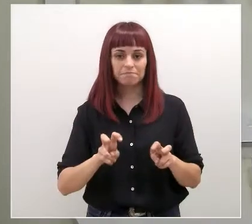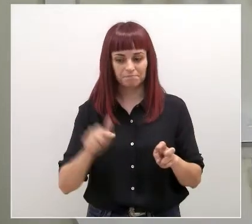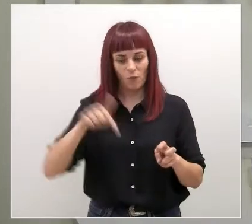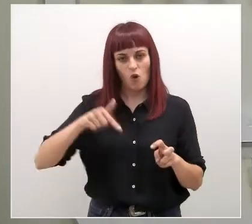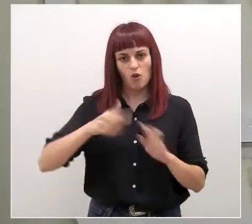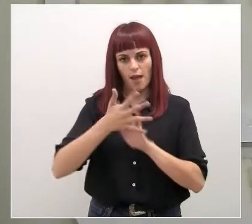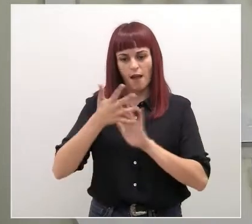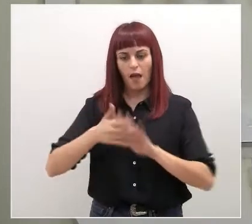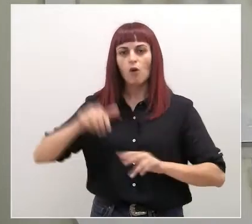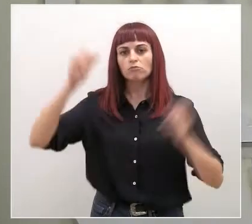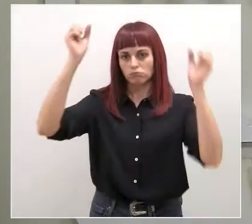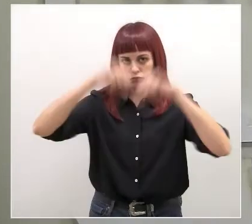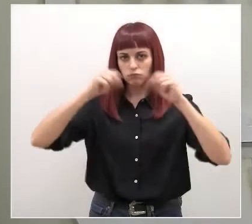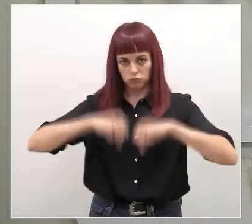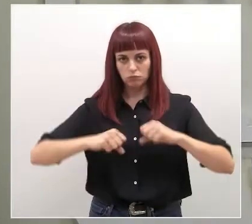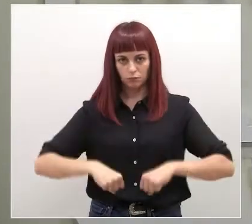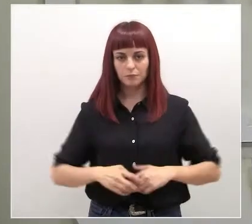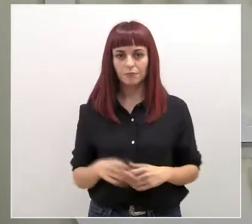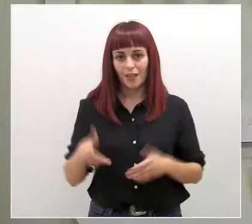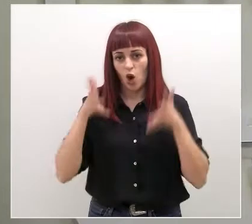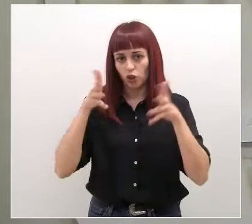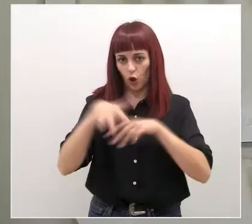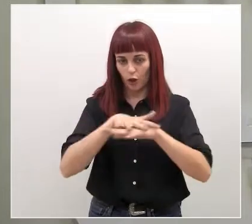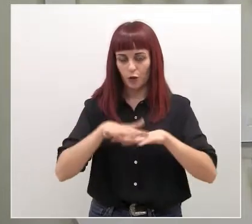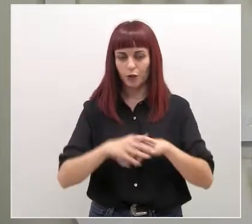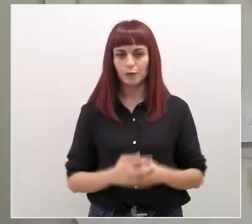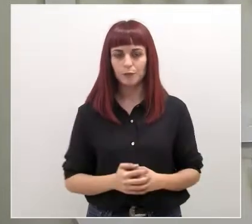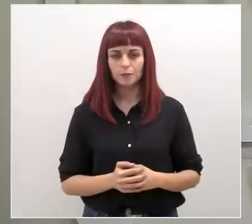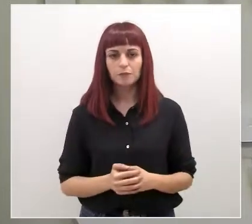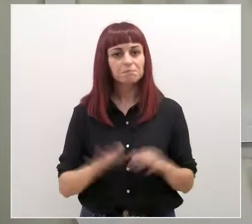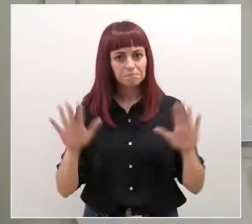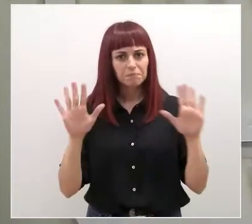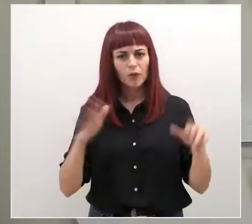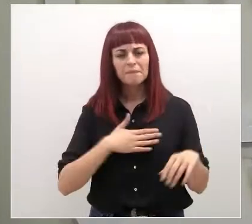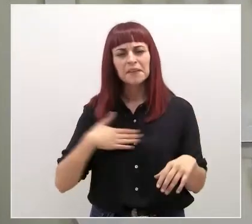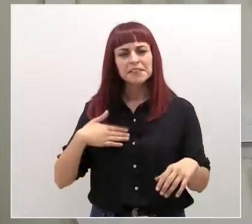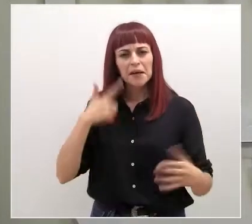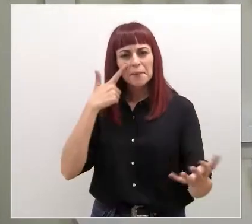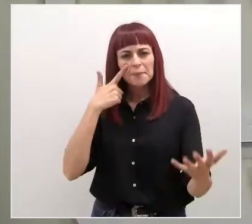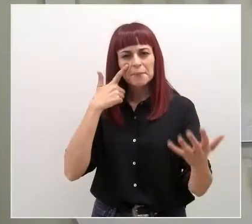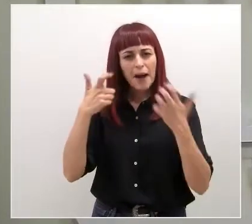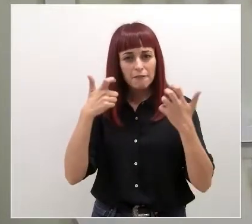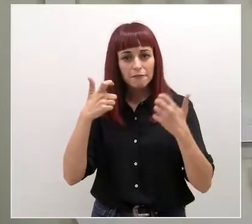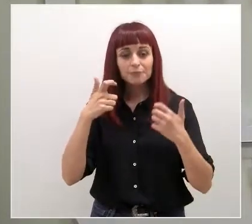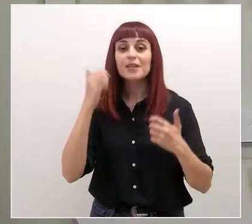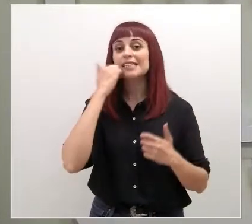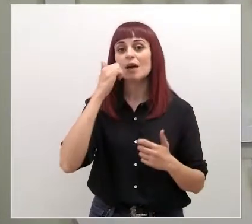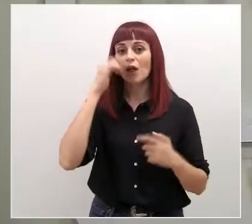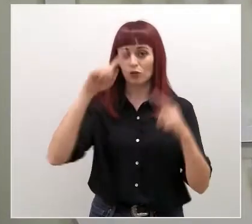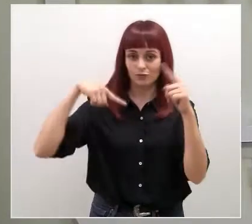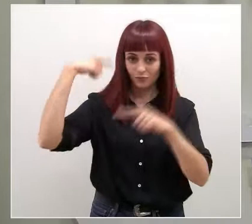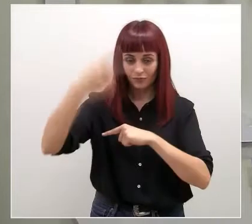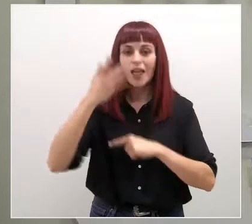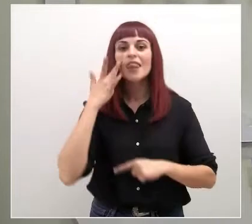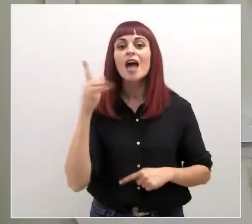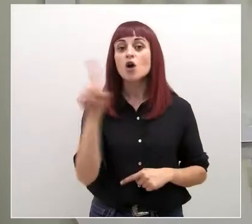asuntos aprobados hoy en este Consejo de Gobierno. Pero sobre todo quisiera destacar que el próximo sábado,